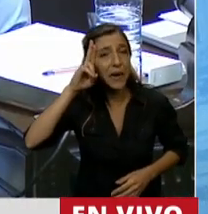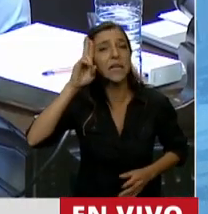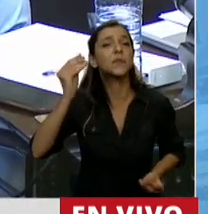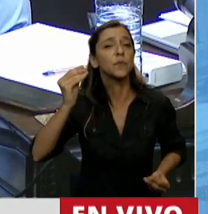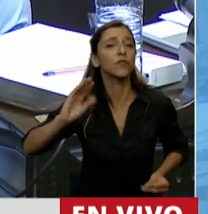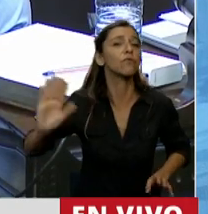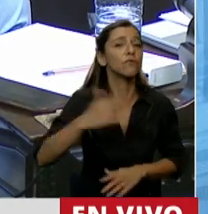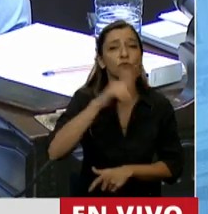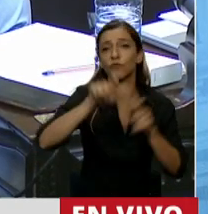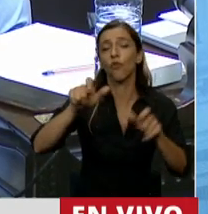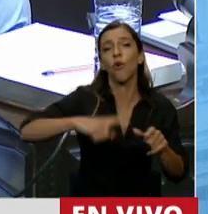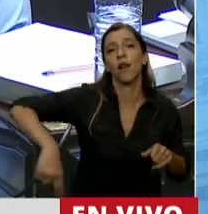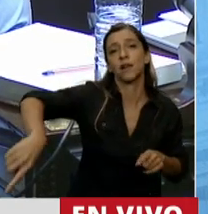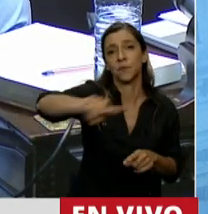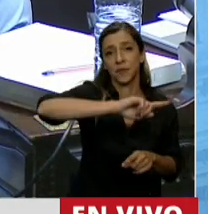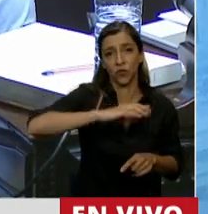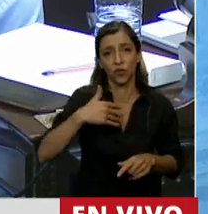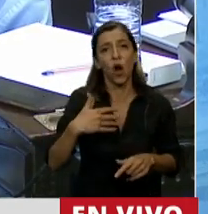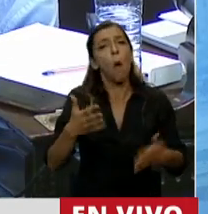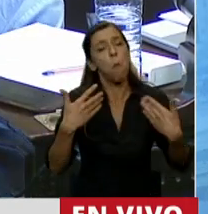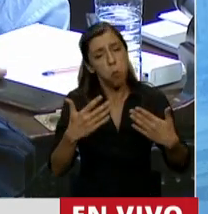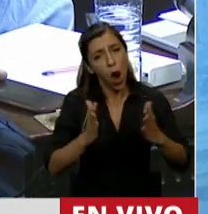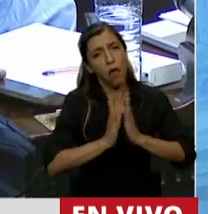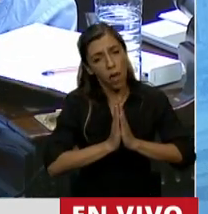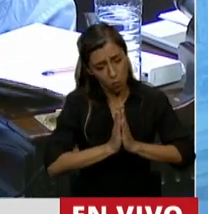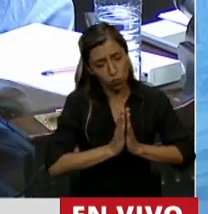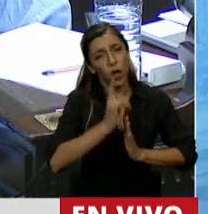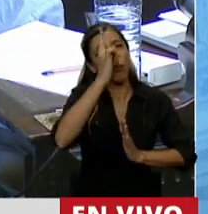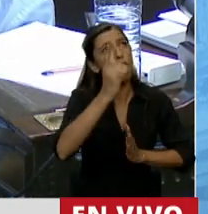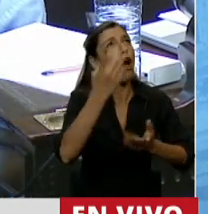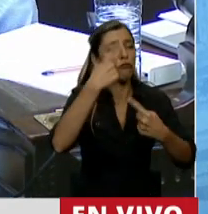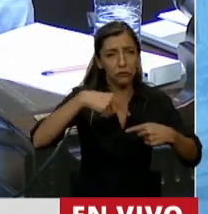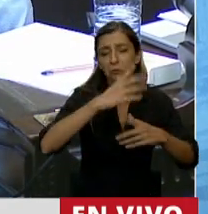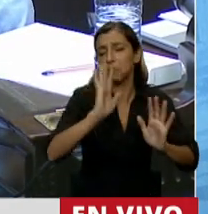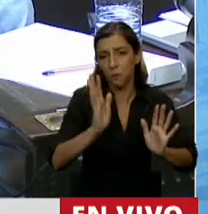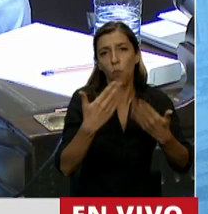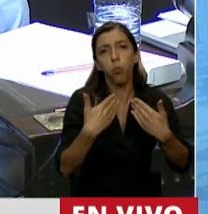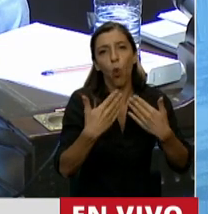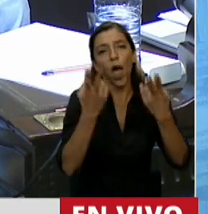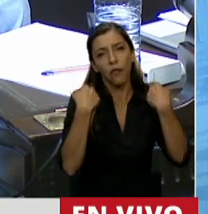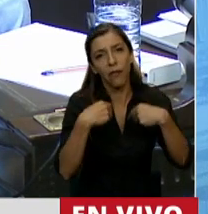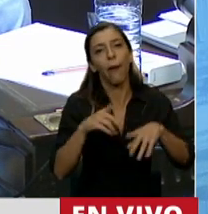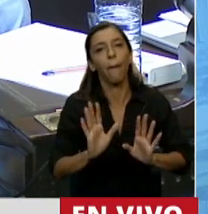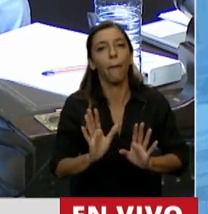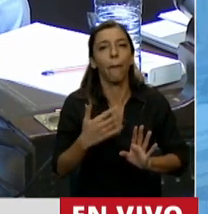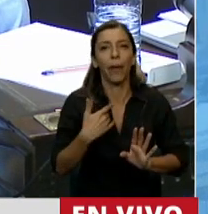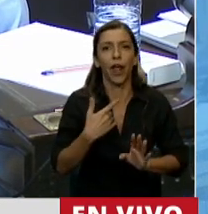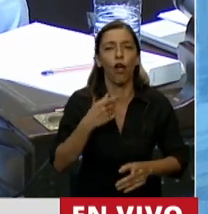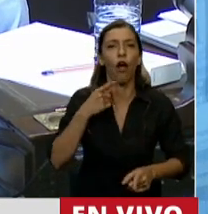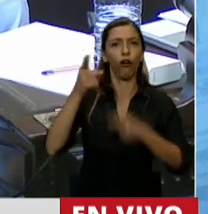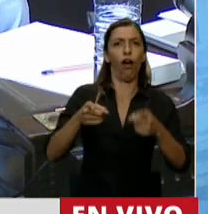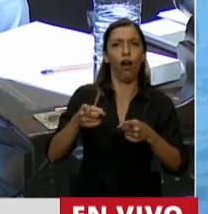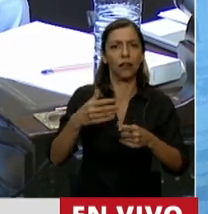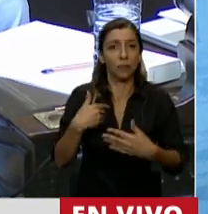Dios, pero que de ninguna manera debe el mismo respeto a los que administran esa posternación. Y esto es lo que